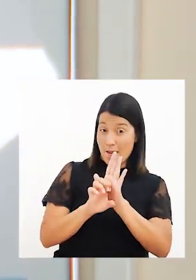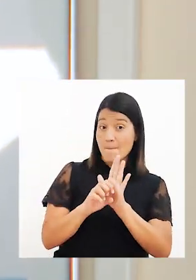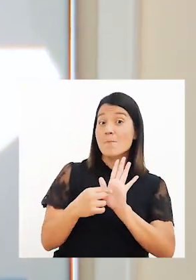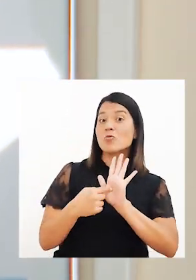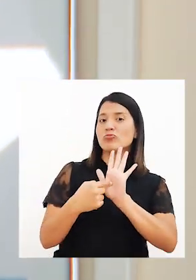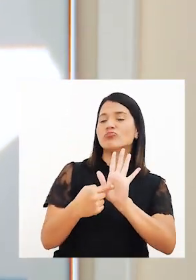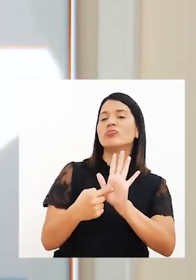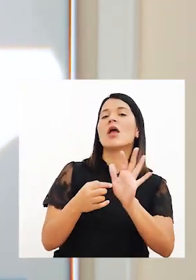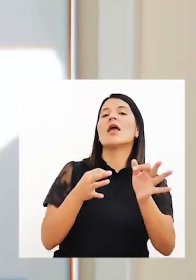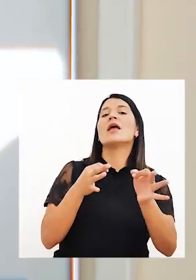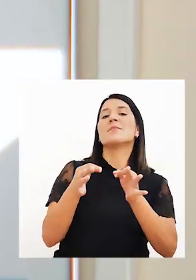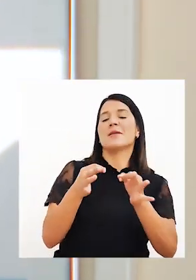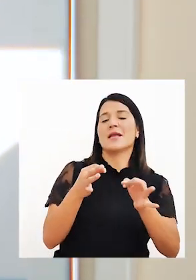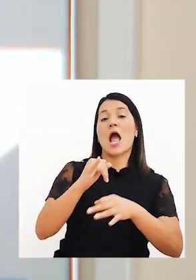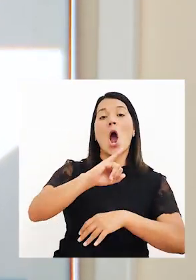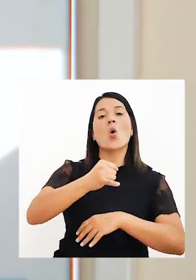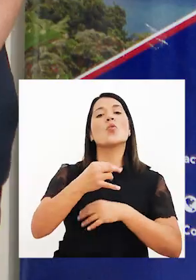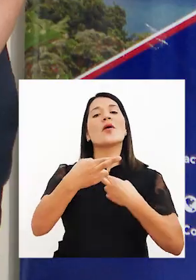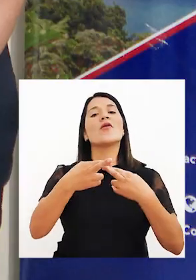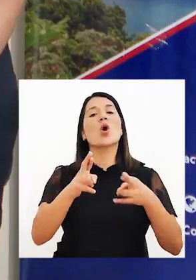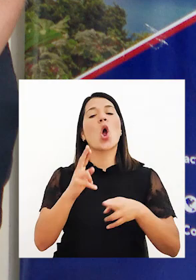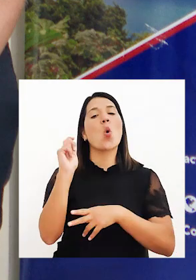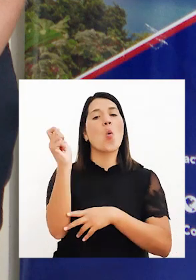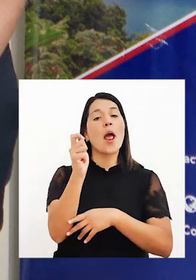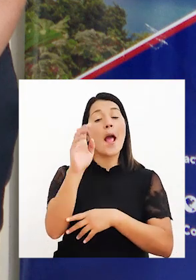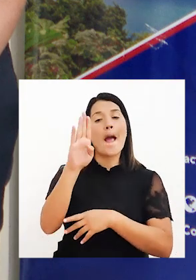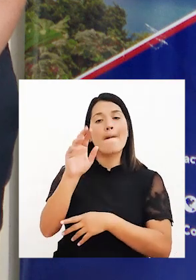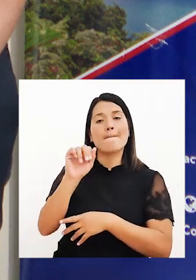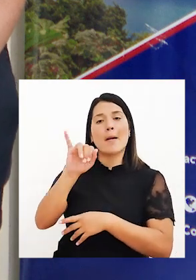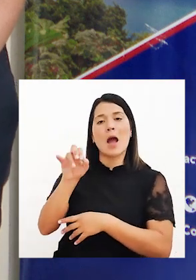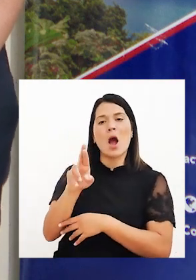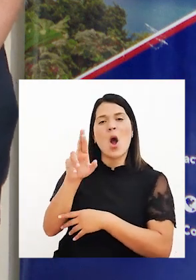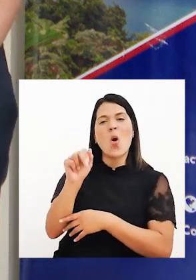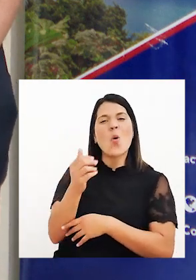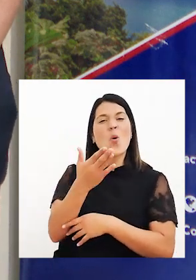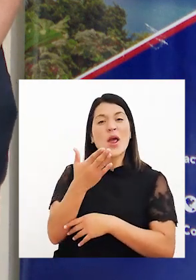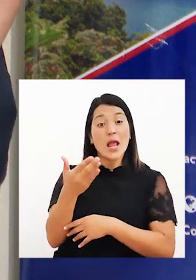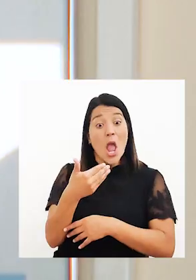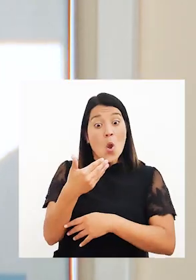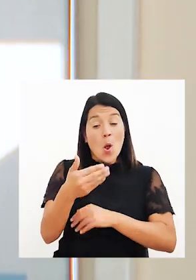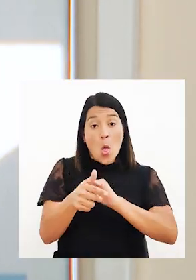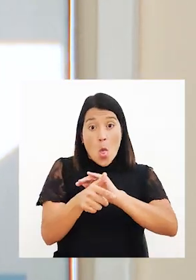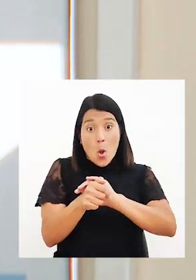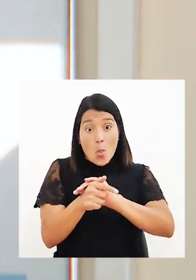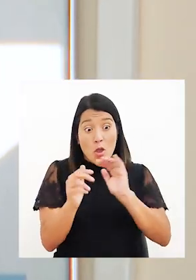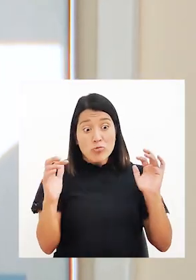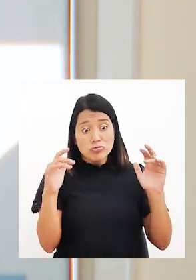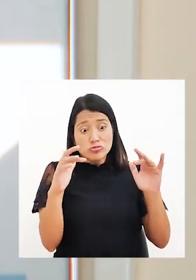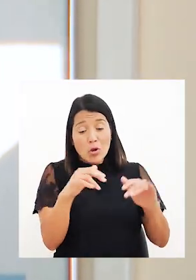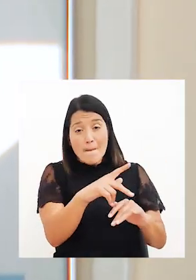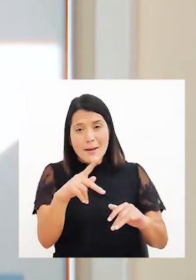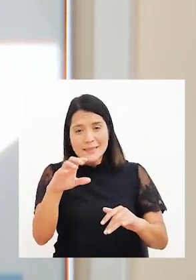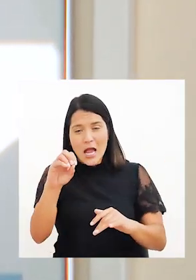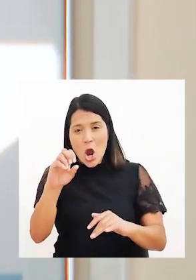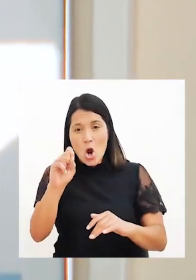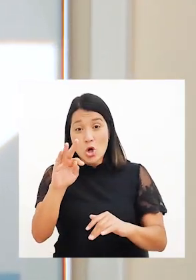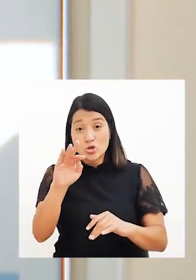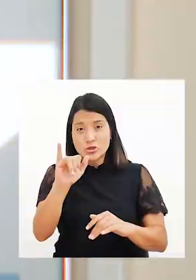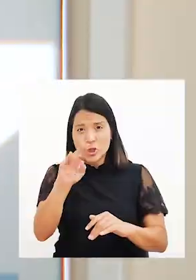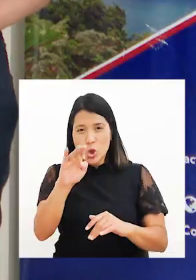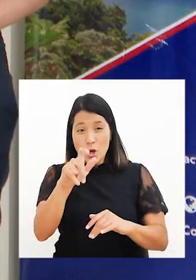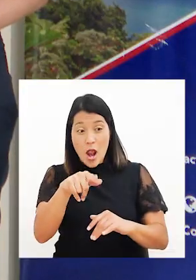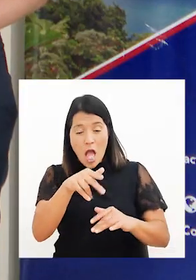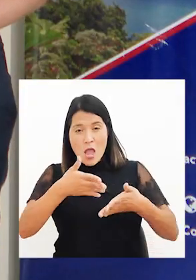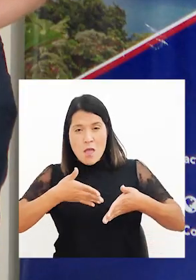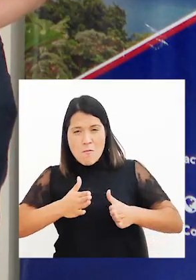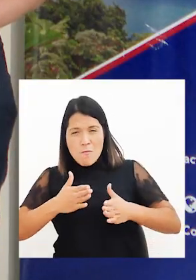Junta Regional de Guanacaste Bajura y es el desove de tortugas en Playa Ostional, que tiene más de 50 años de darse en este